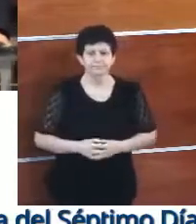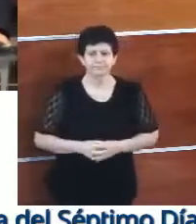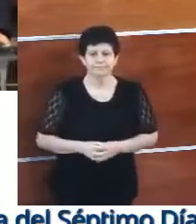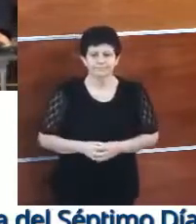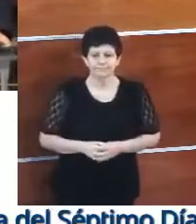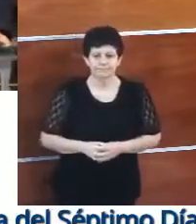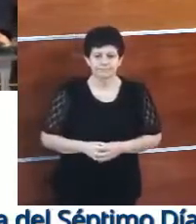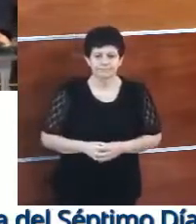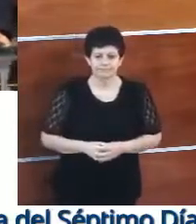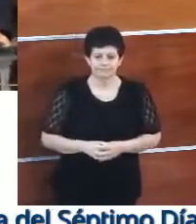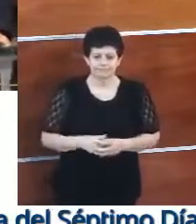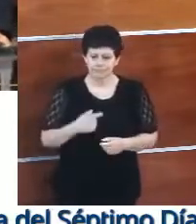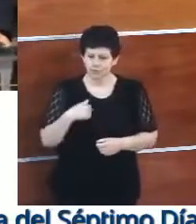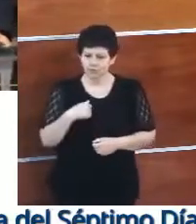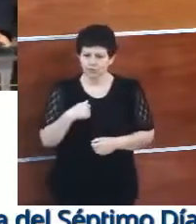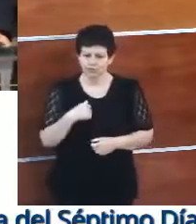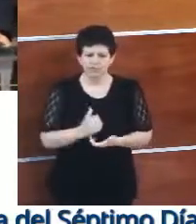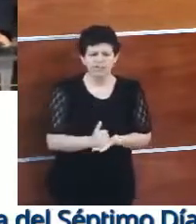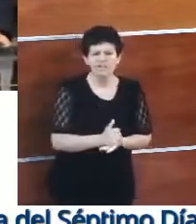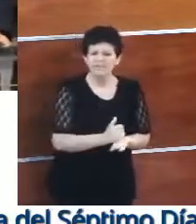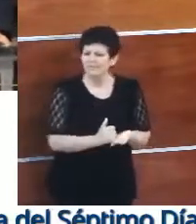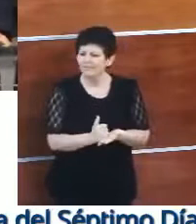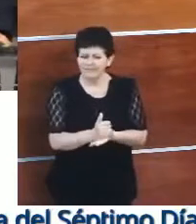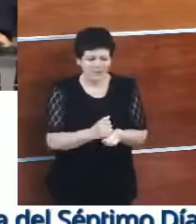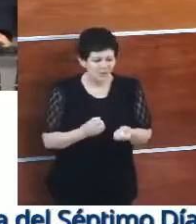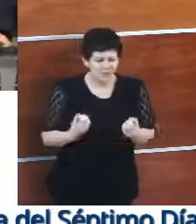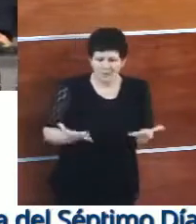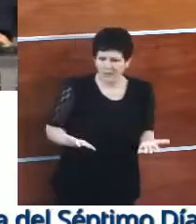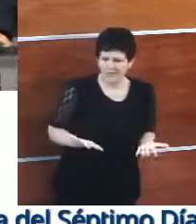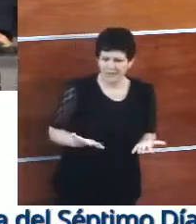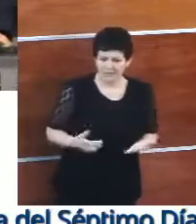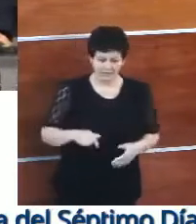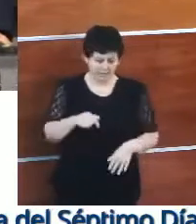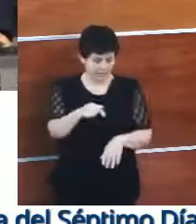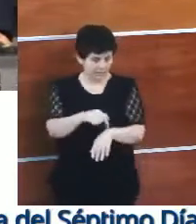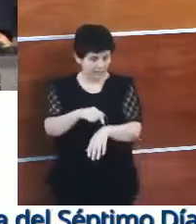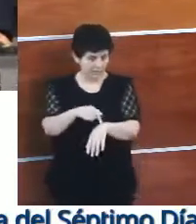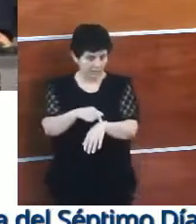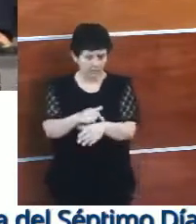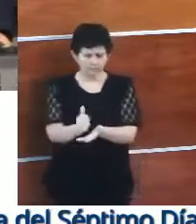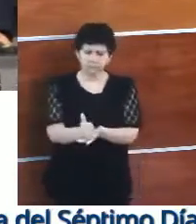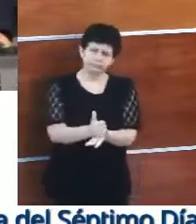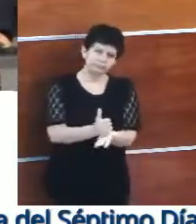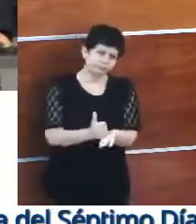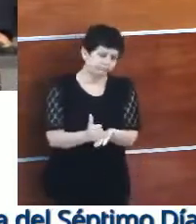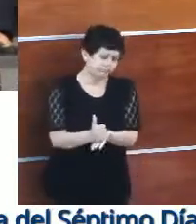¿Qué estoy esperando mientras estamos en el tiempo de la espera?